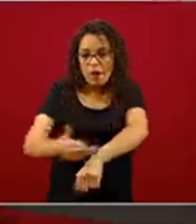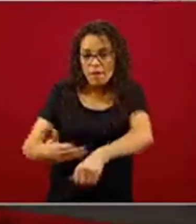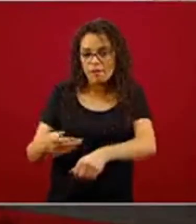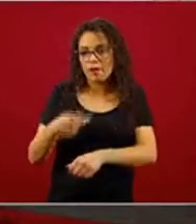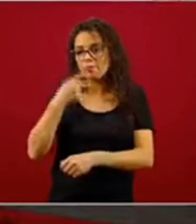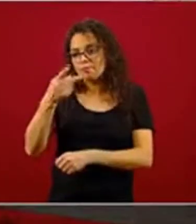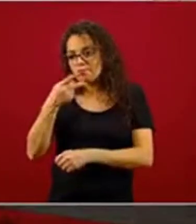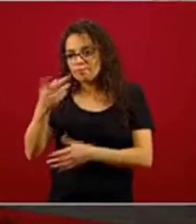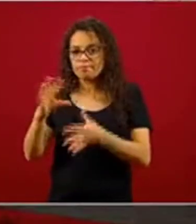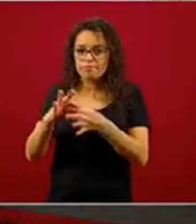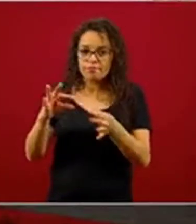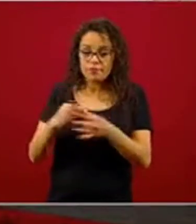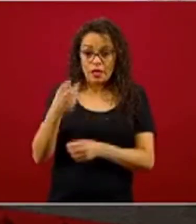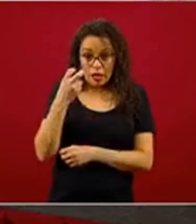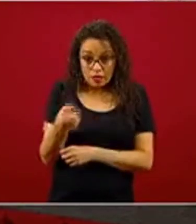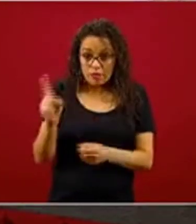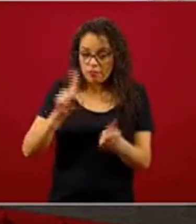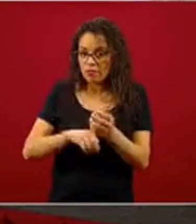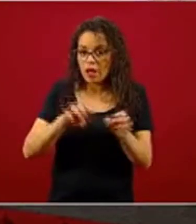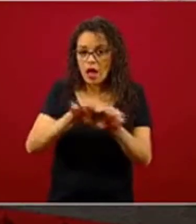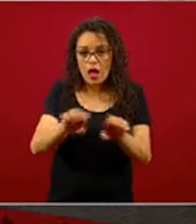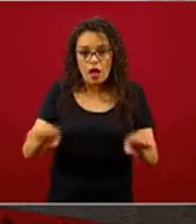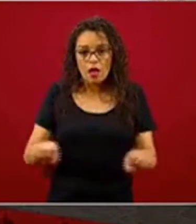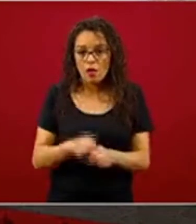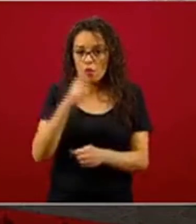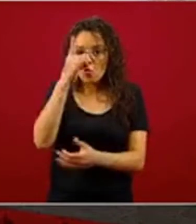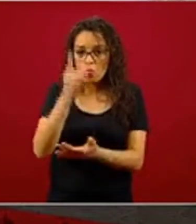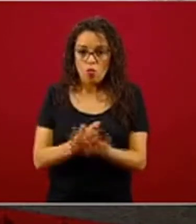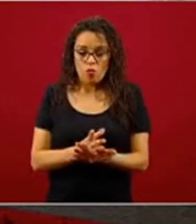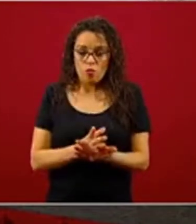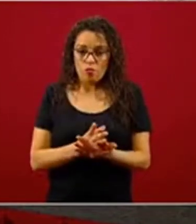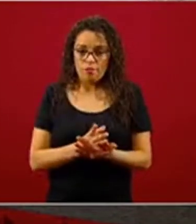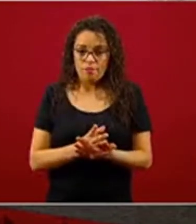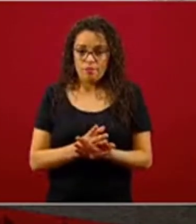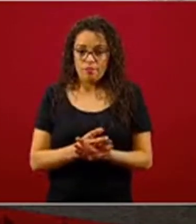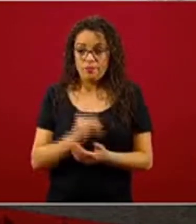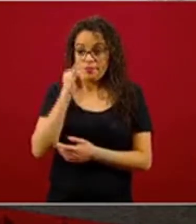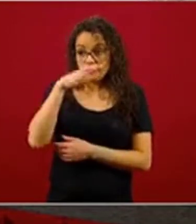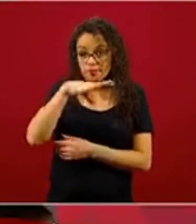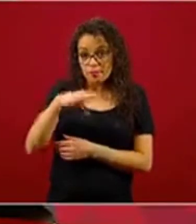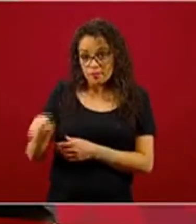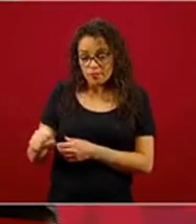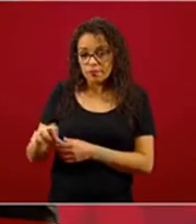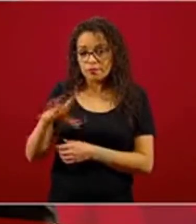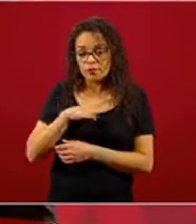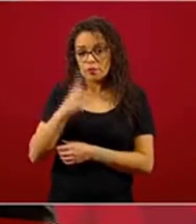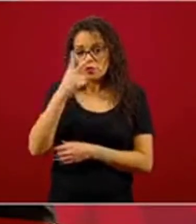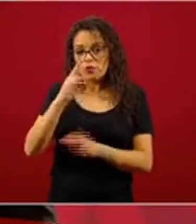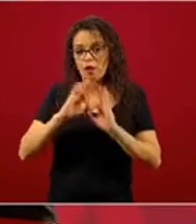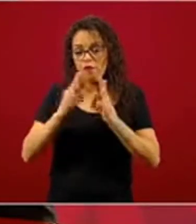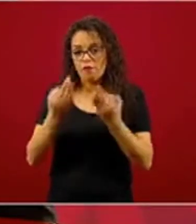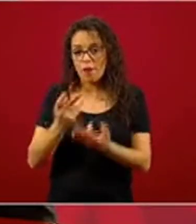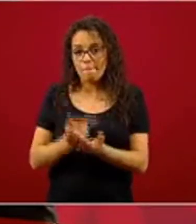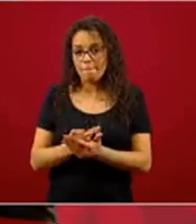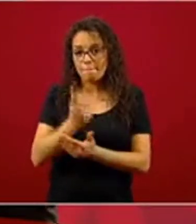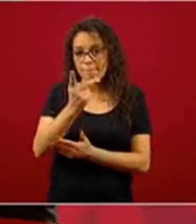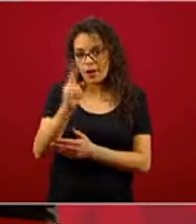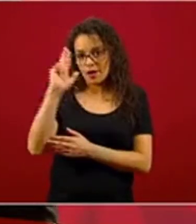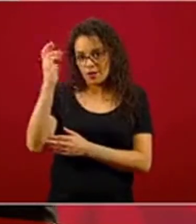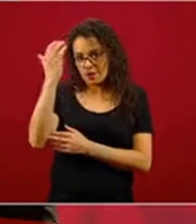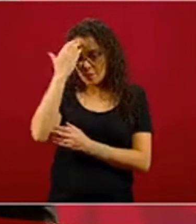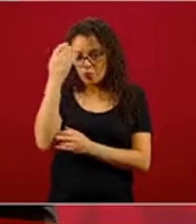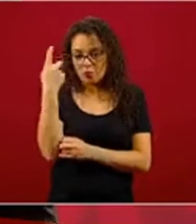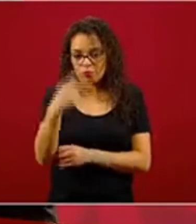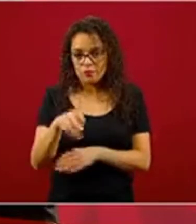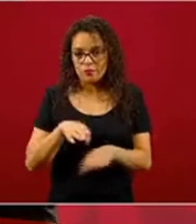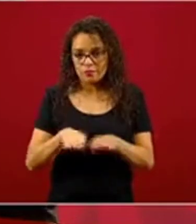todos ellos forman parte de un equipo. Y en el caso del Seguro Social tienen dos estímulos, dos formas de reconocerlos que forman parte